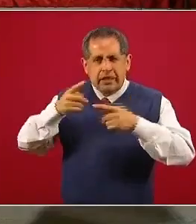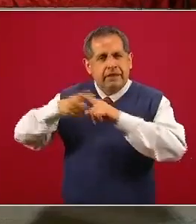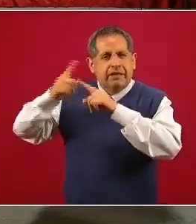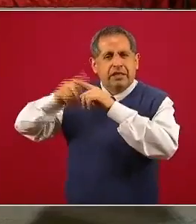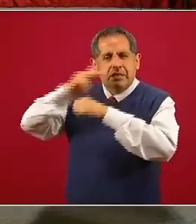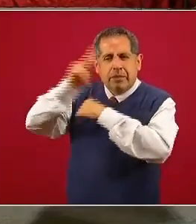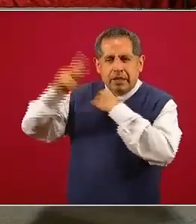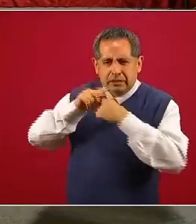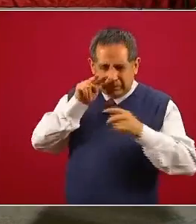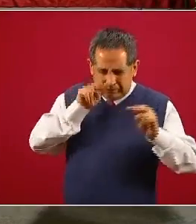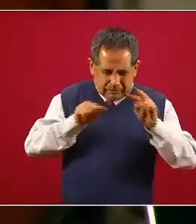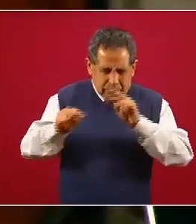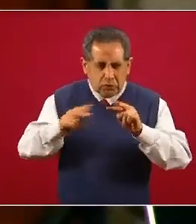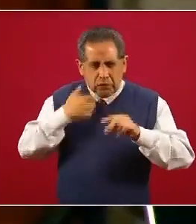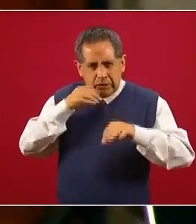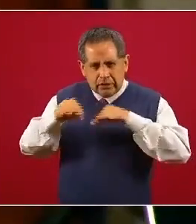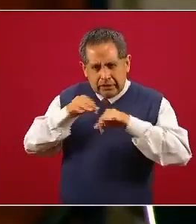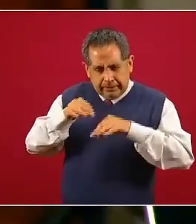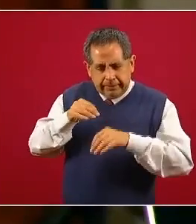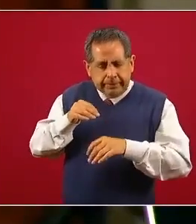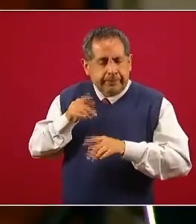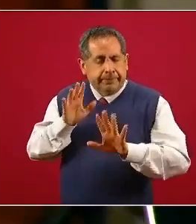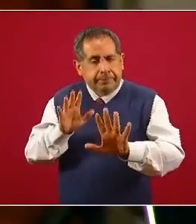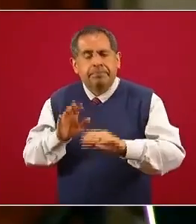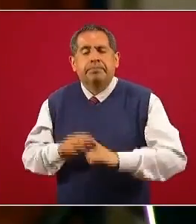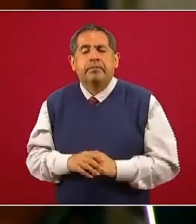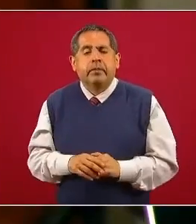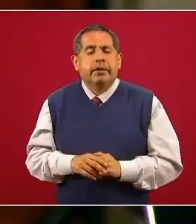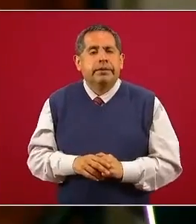porque quiero hacer un trabajo de eso, y